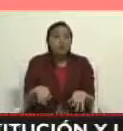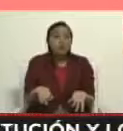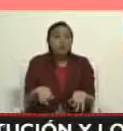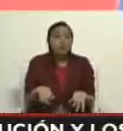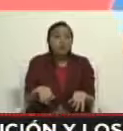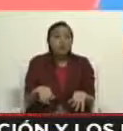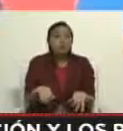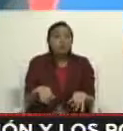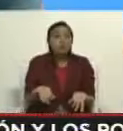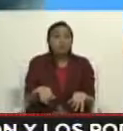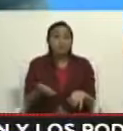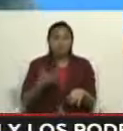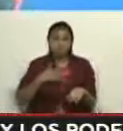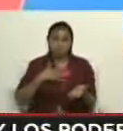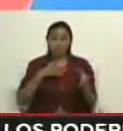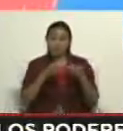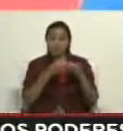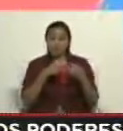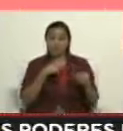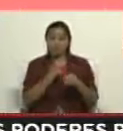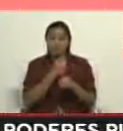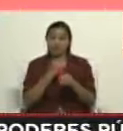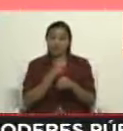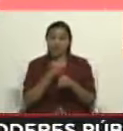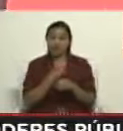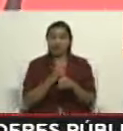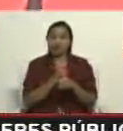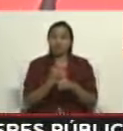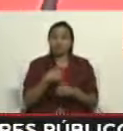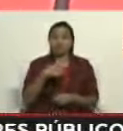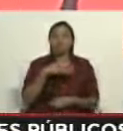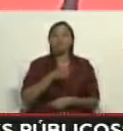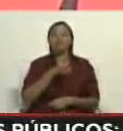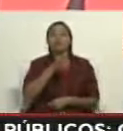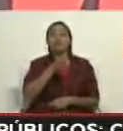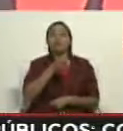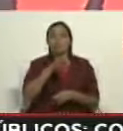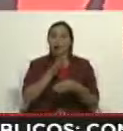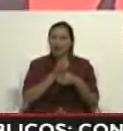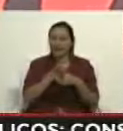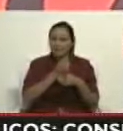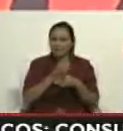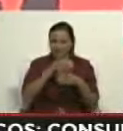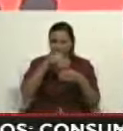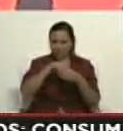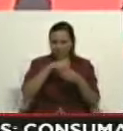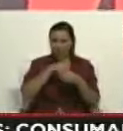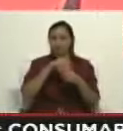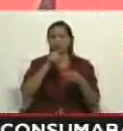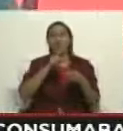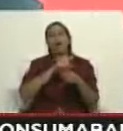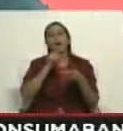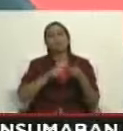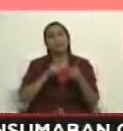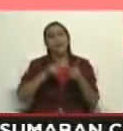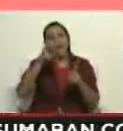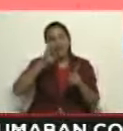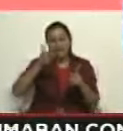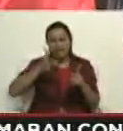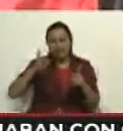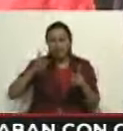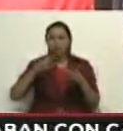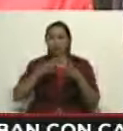gente que trabajaba con uno, fuimos a la carpintería, allá a la herrería, a donde estaba todo